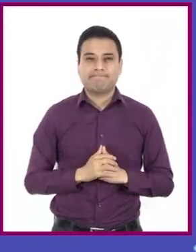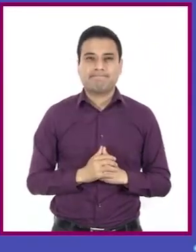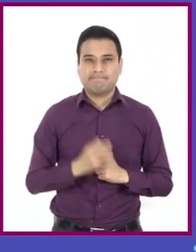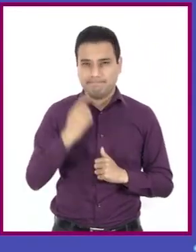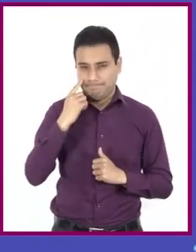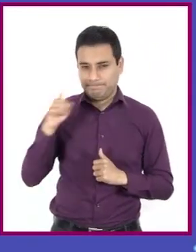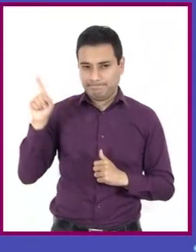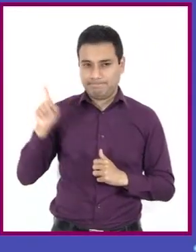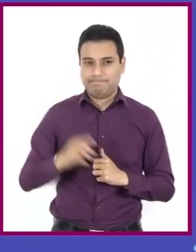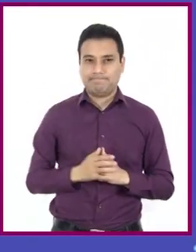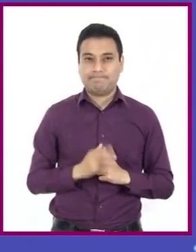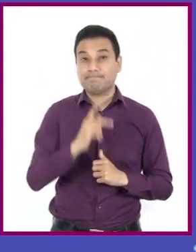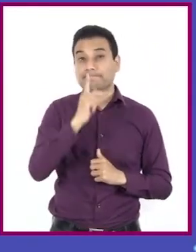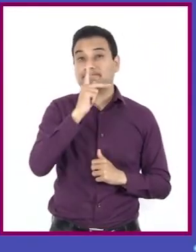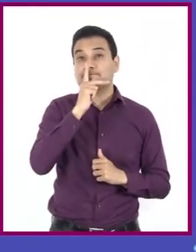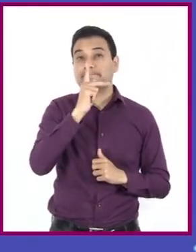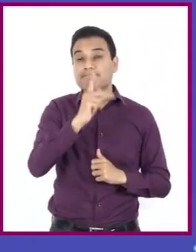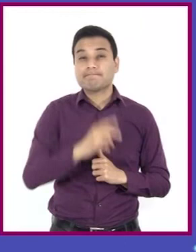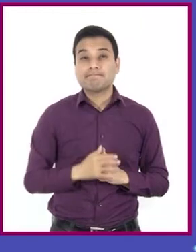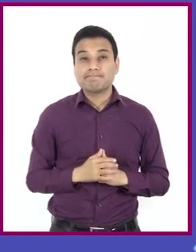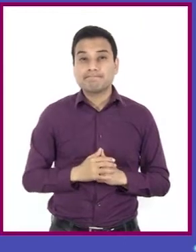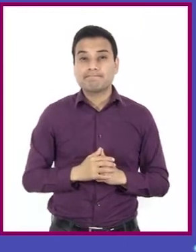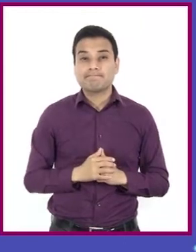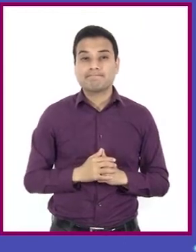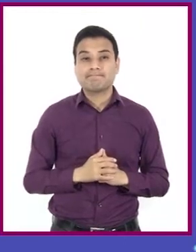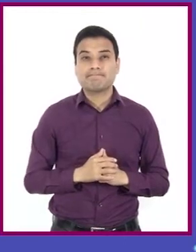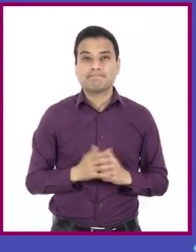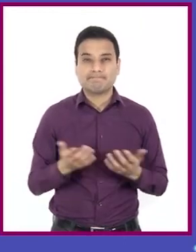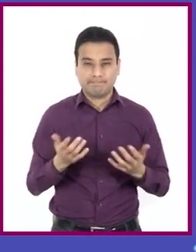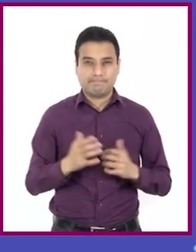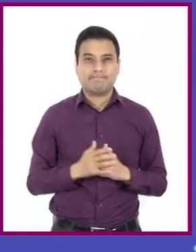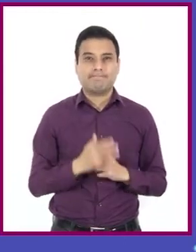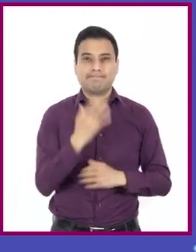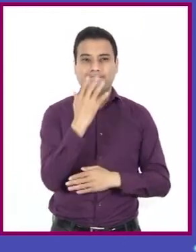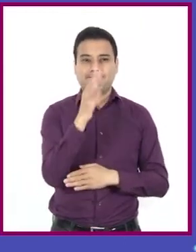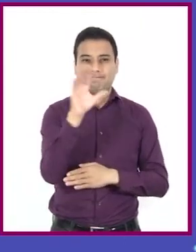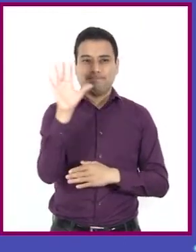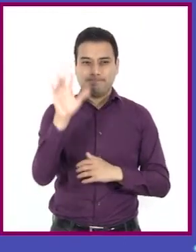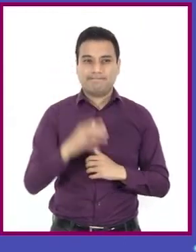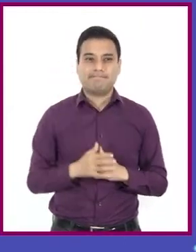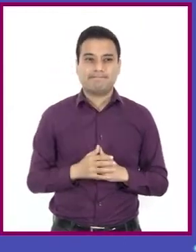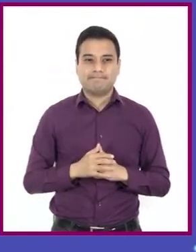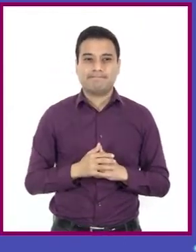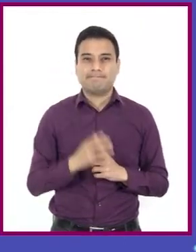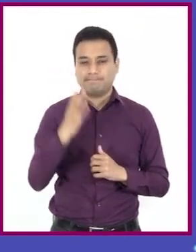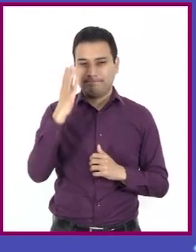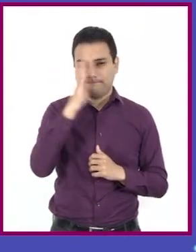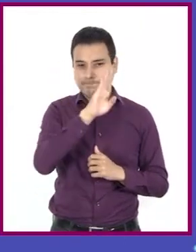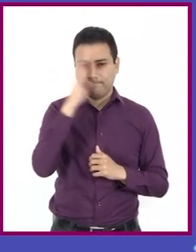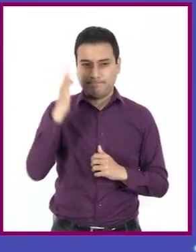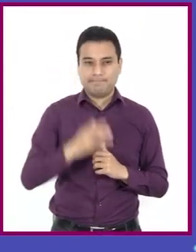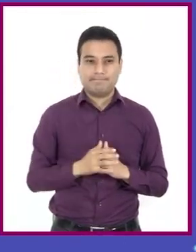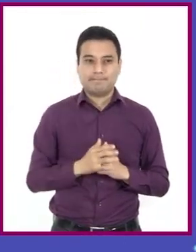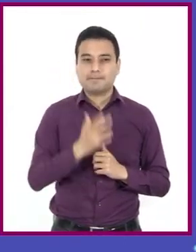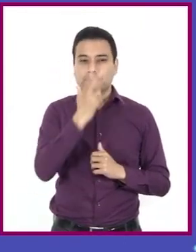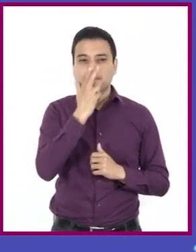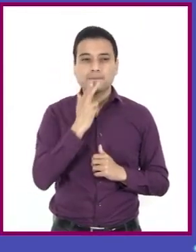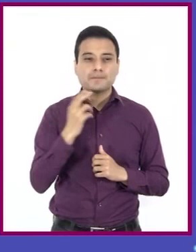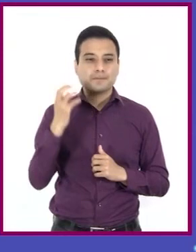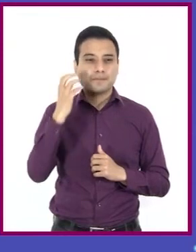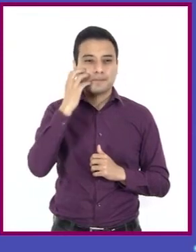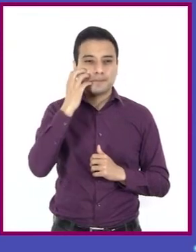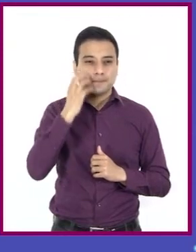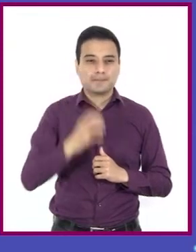leer, las palabras son girasol, altibajo, agridulce, mediodía, sinfín